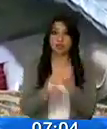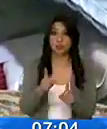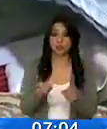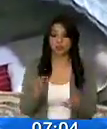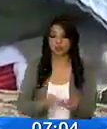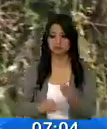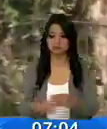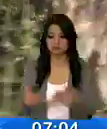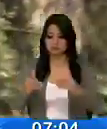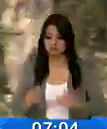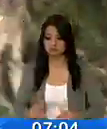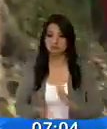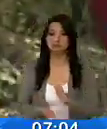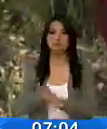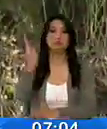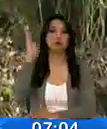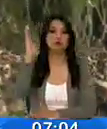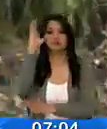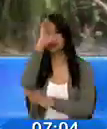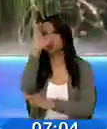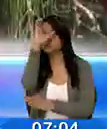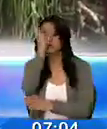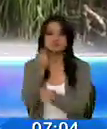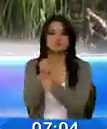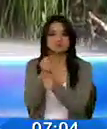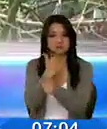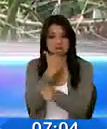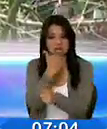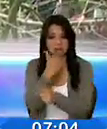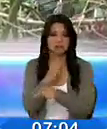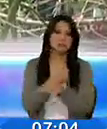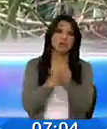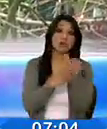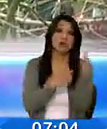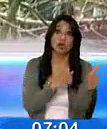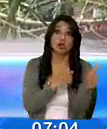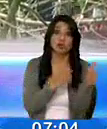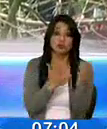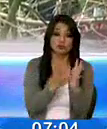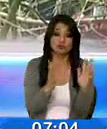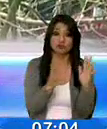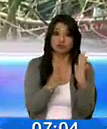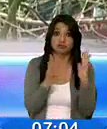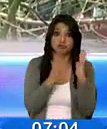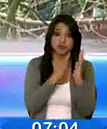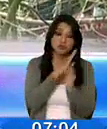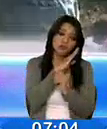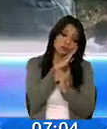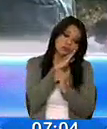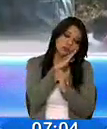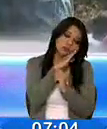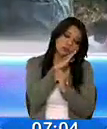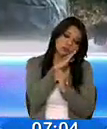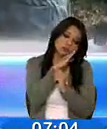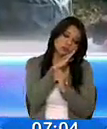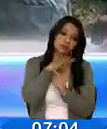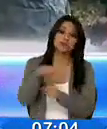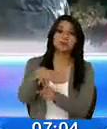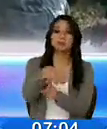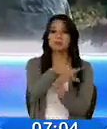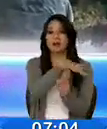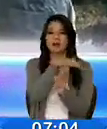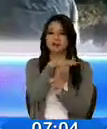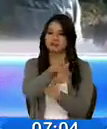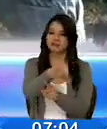de su equipaje, listos para salir en busca del sustento diario, otros en medio de los matorrales, aún descansando en el parque, cerca de